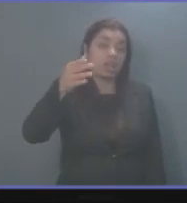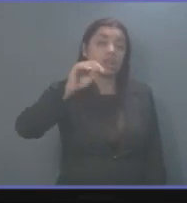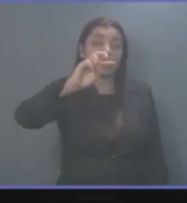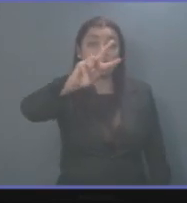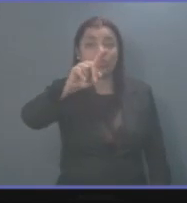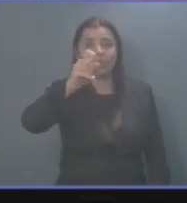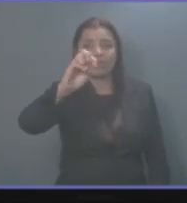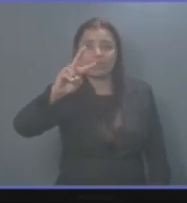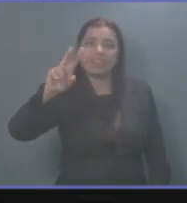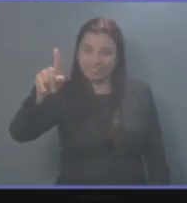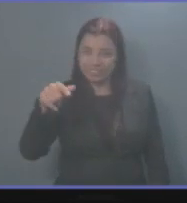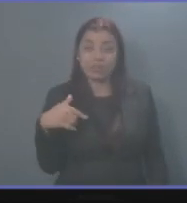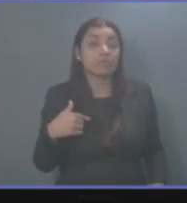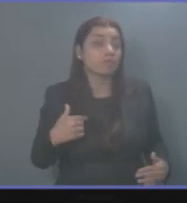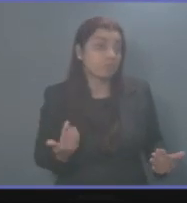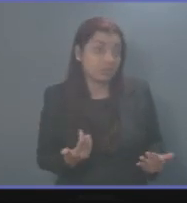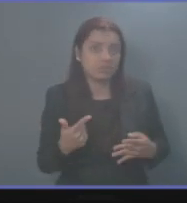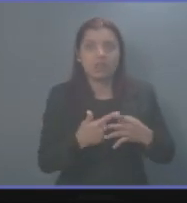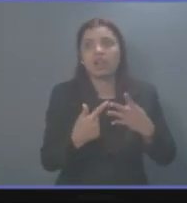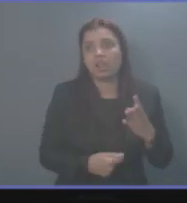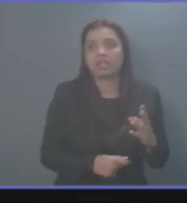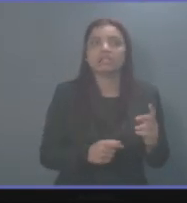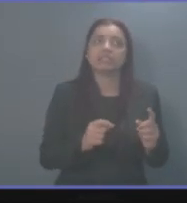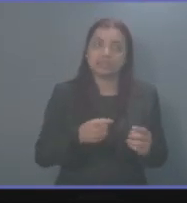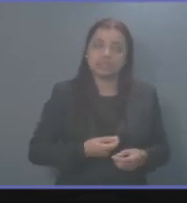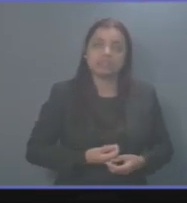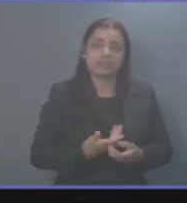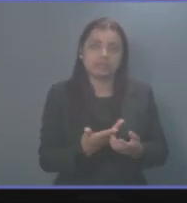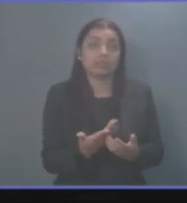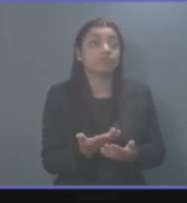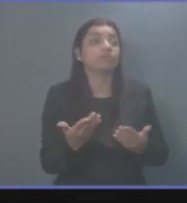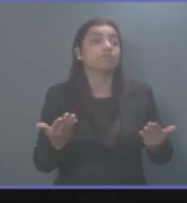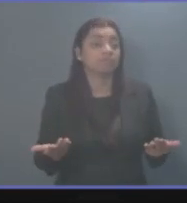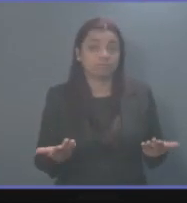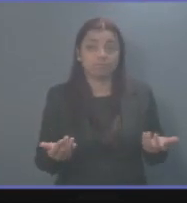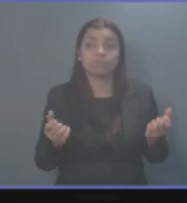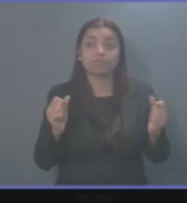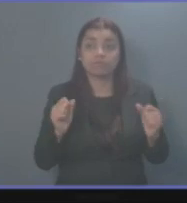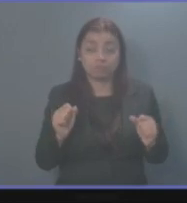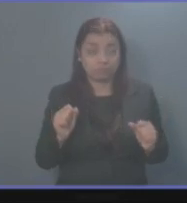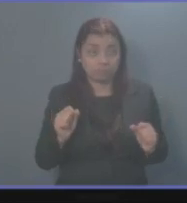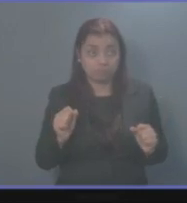pertinente reformar la mencionada ley, a fin de que el